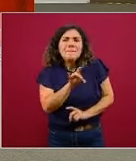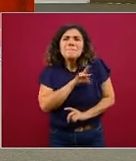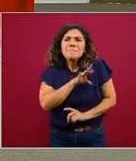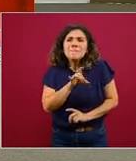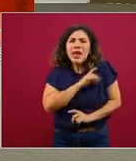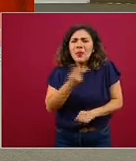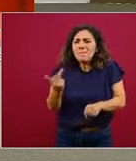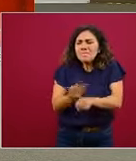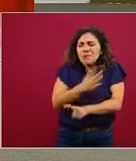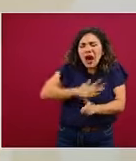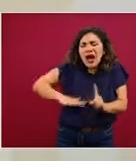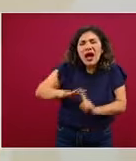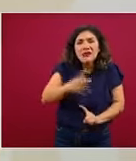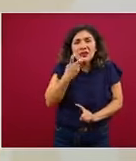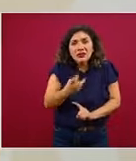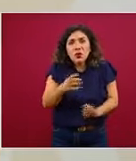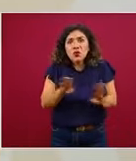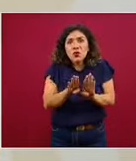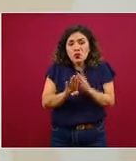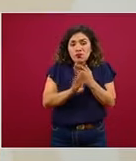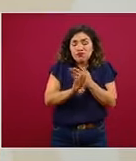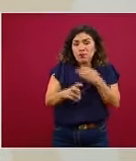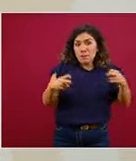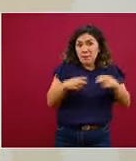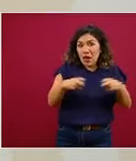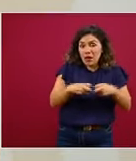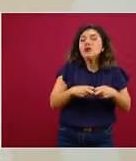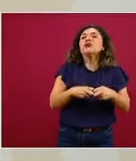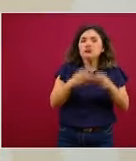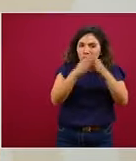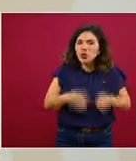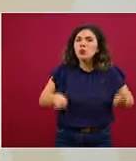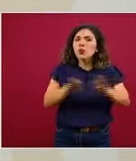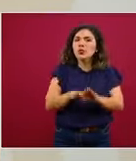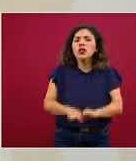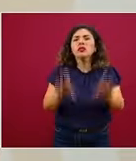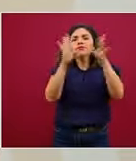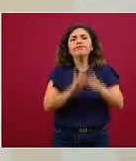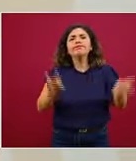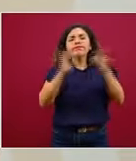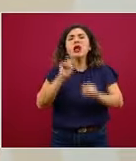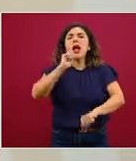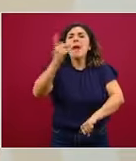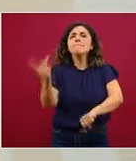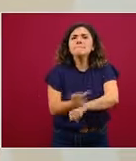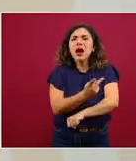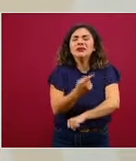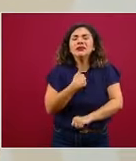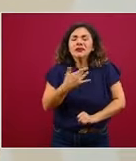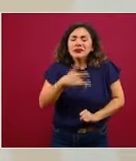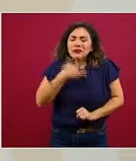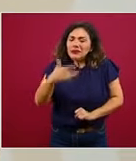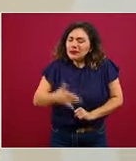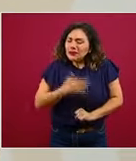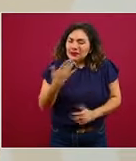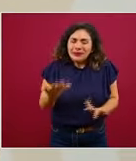que está sucediendo, para prevenir el pánico, es importante hablar de lo que está sucediendo, hablar de